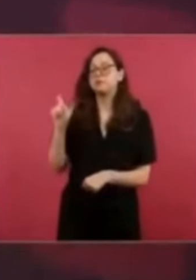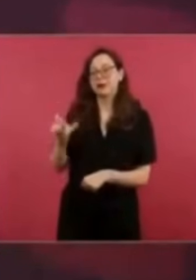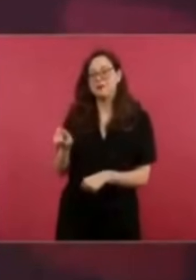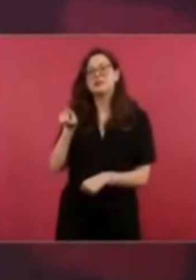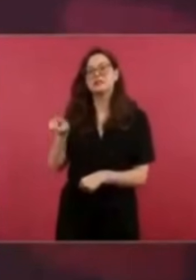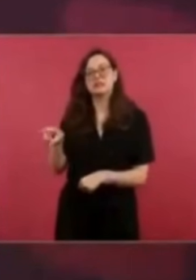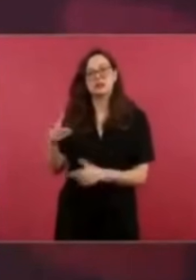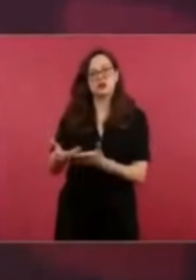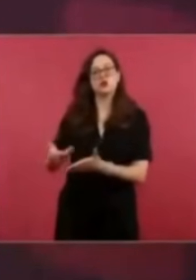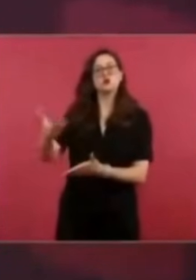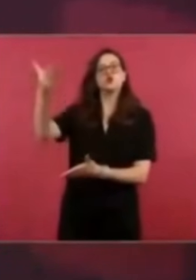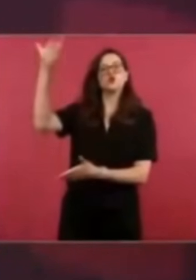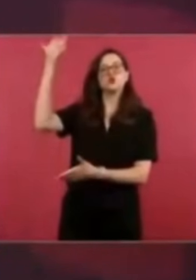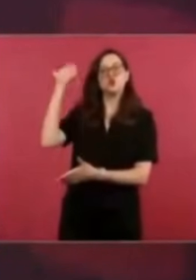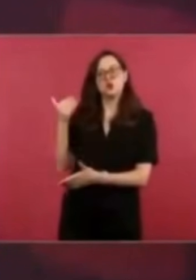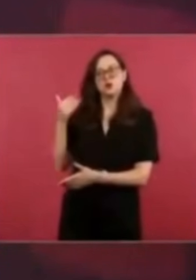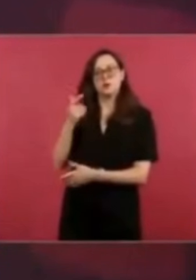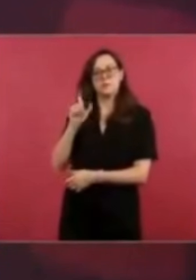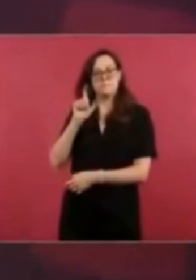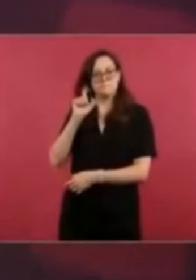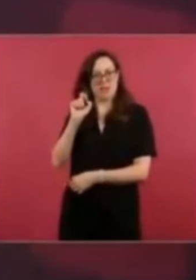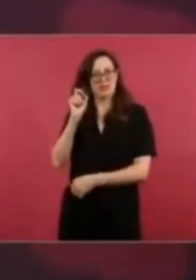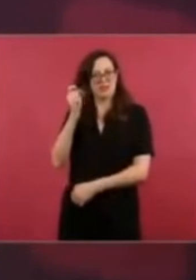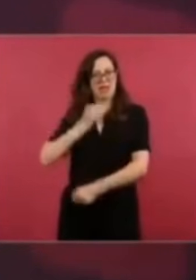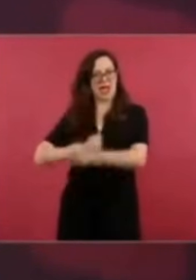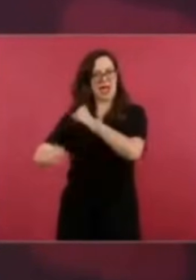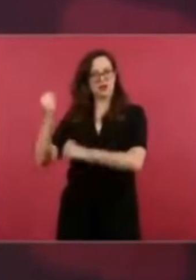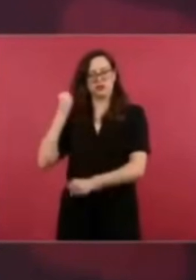el resolutivo que señala